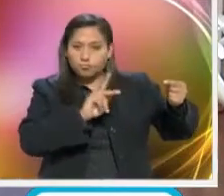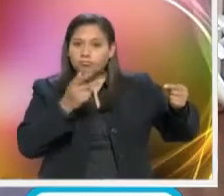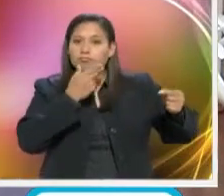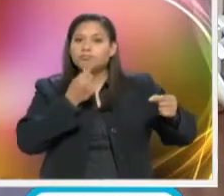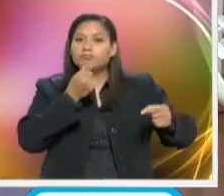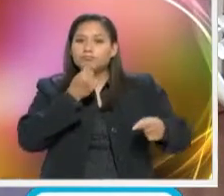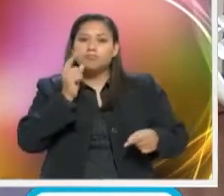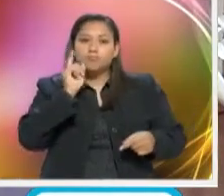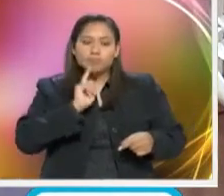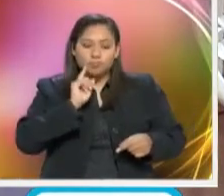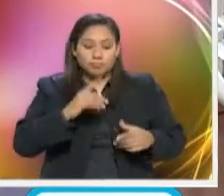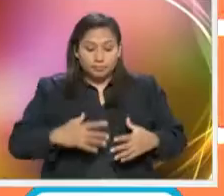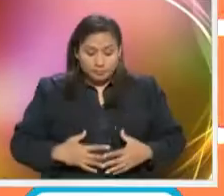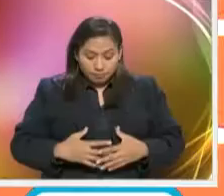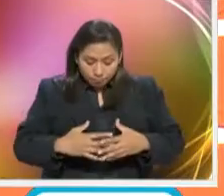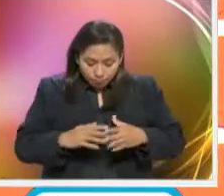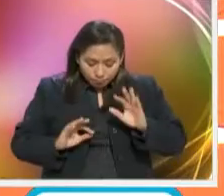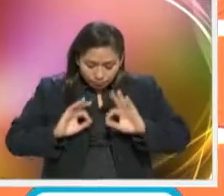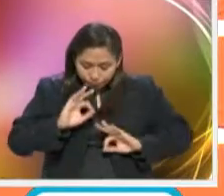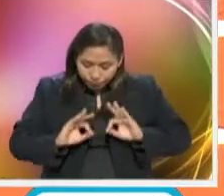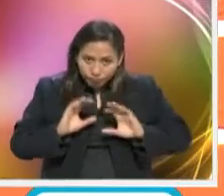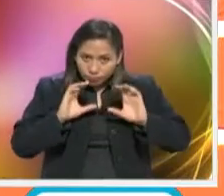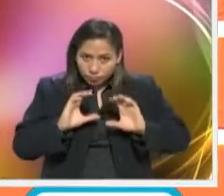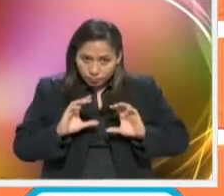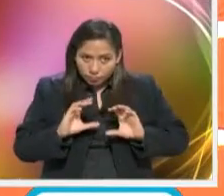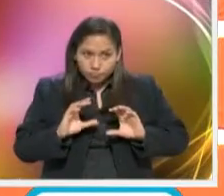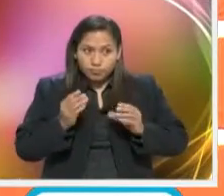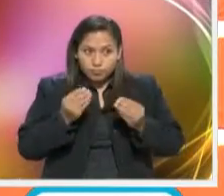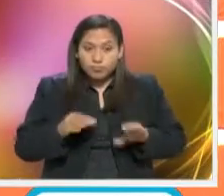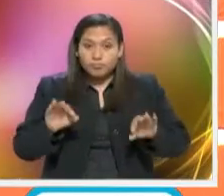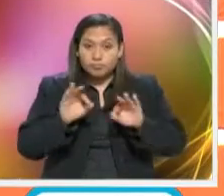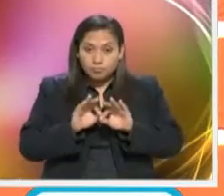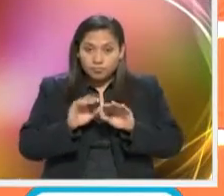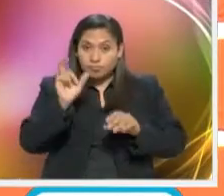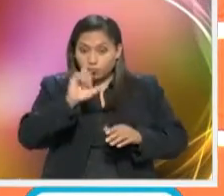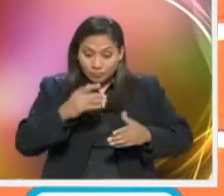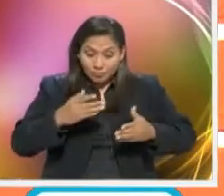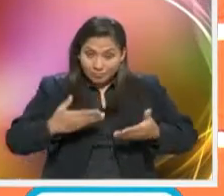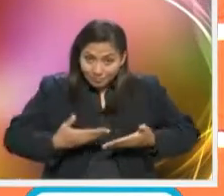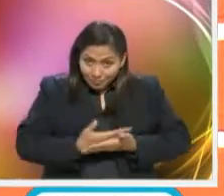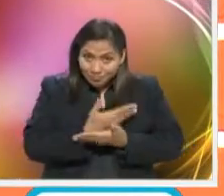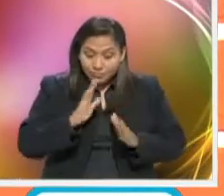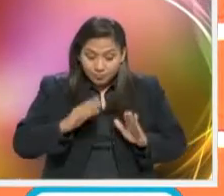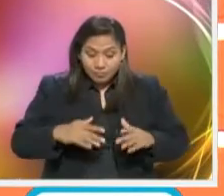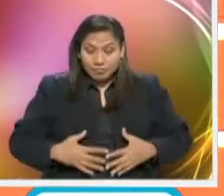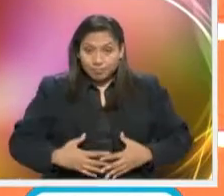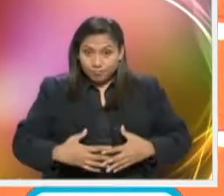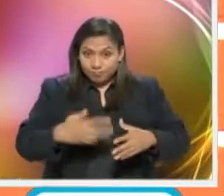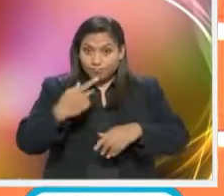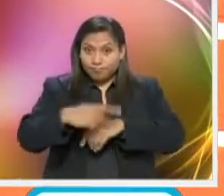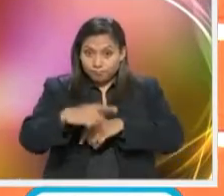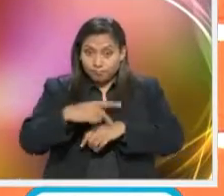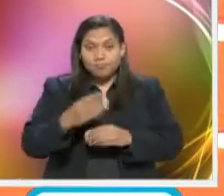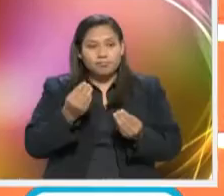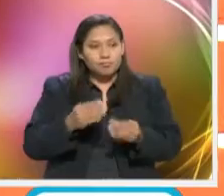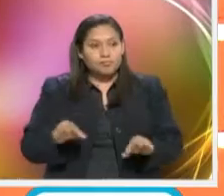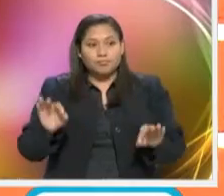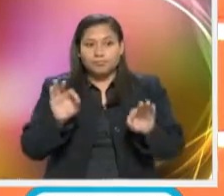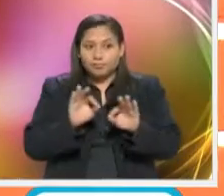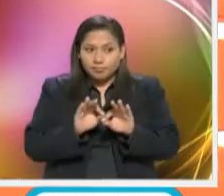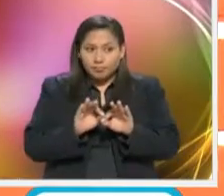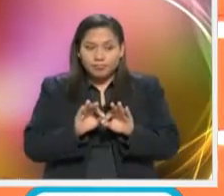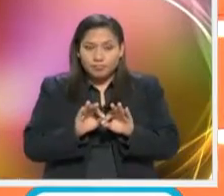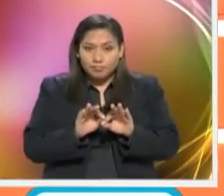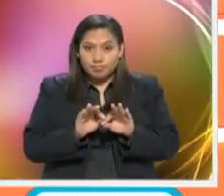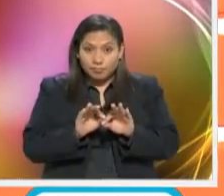fundamental desde el embarazo, el cuidado, y es fundamental cuando nacen, cuando ya hay un embarazo de alto riesgo, es fundamental a